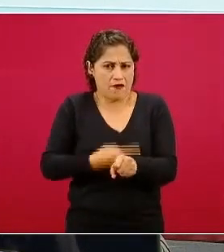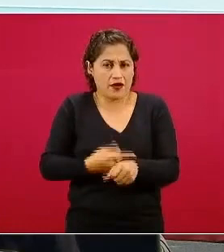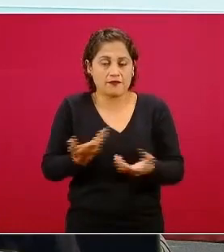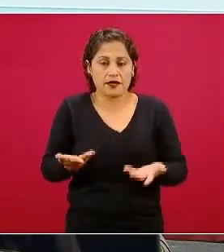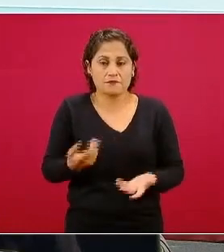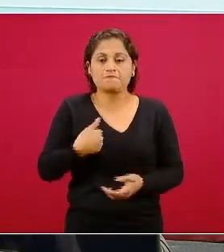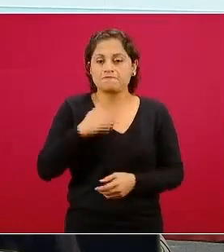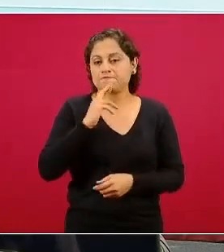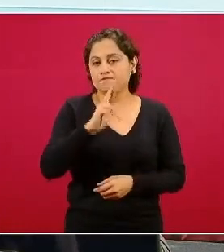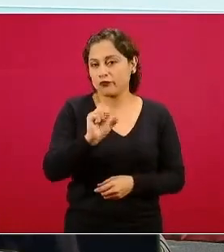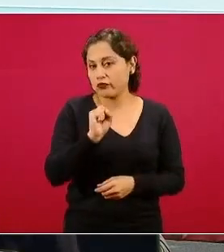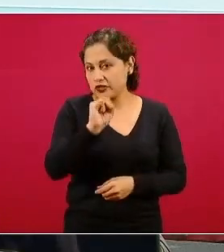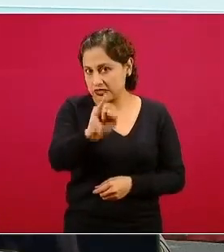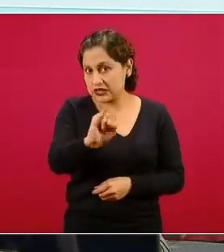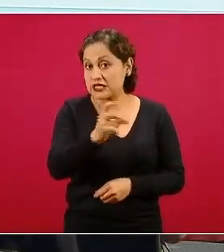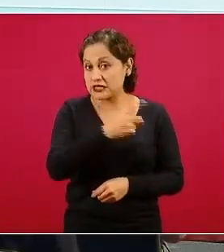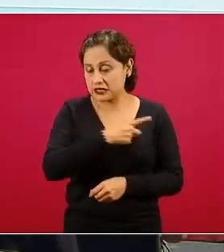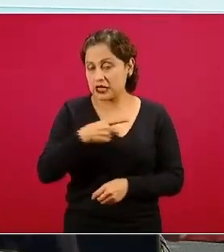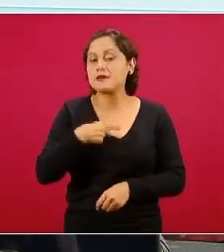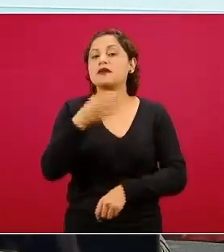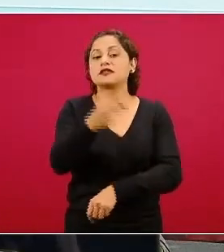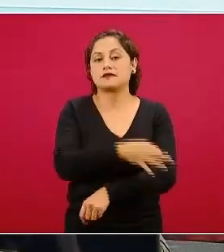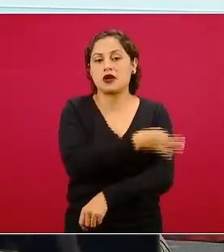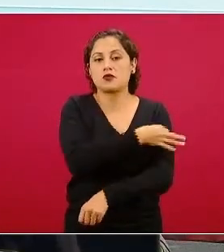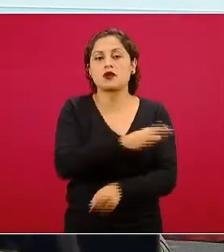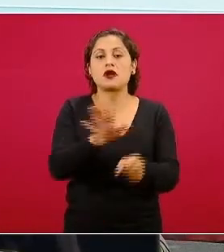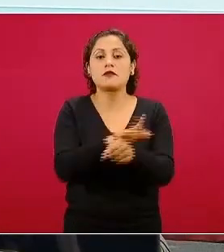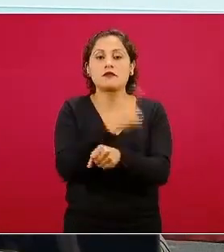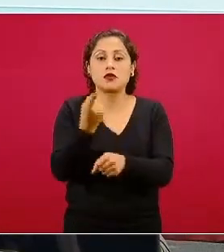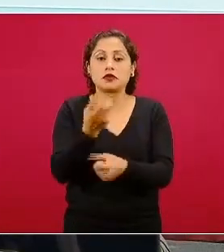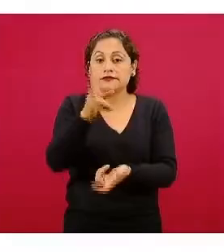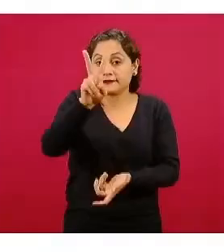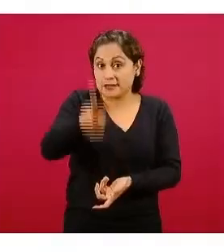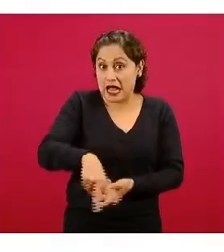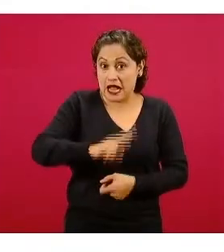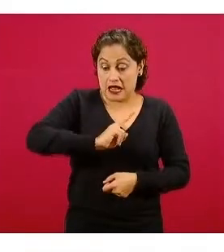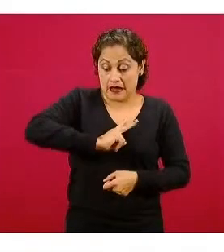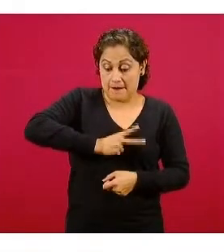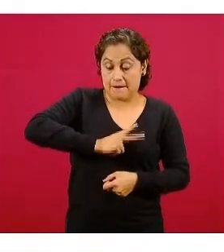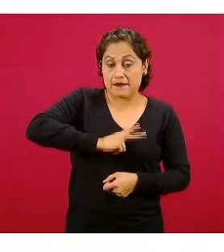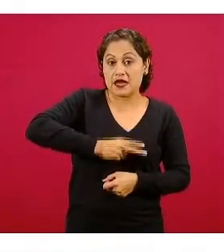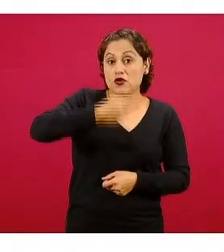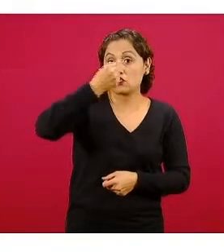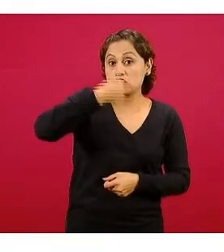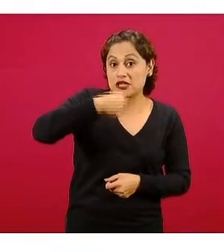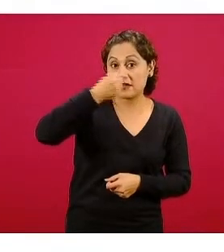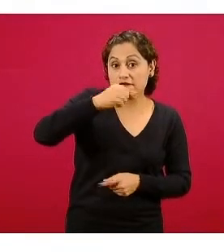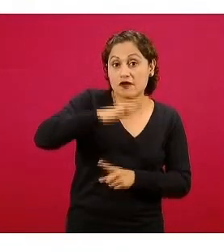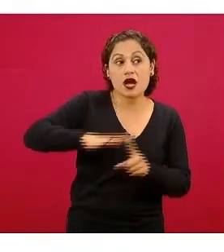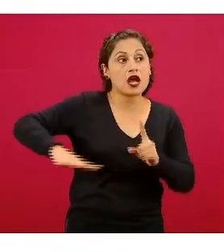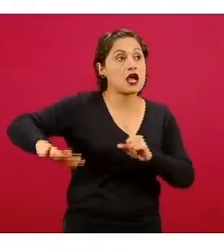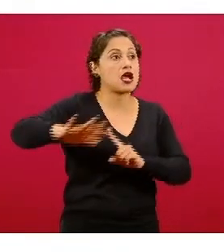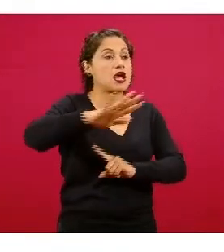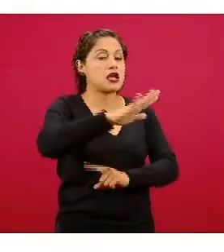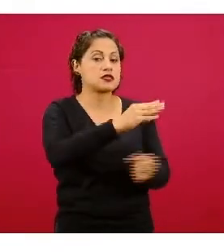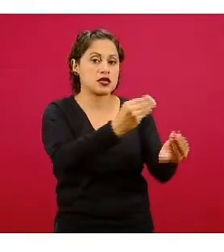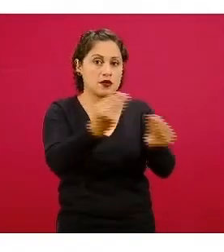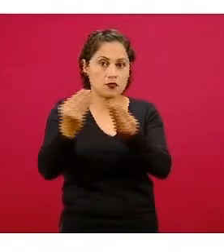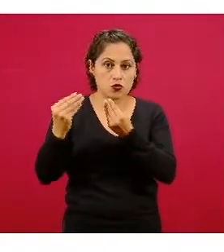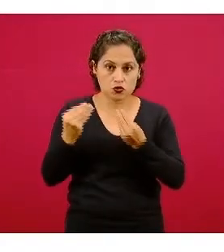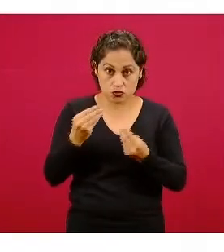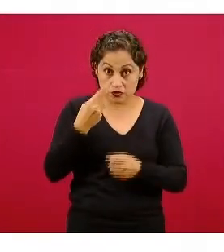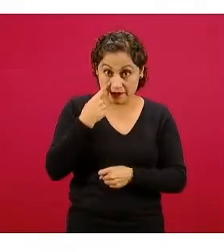¿Por qué? Bueno, porque hay muchos virus de la influenza. Del virus de la influenza tipo A hay